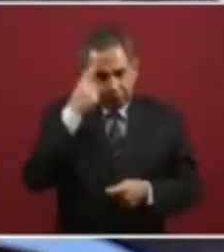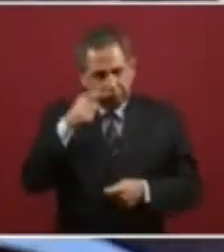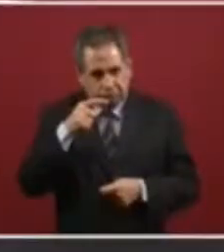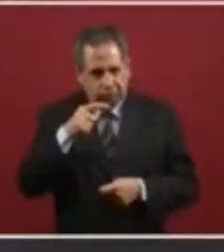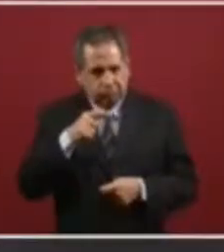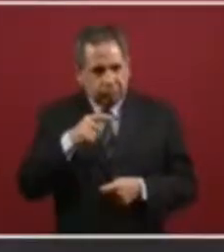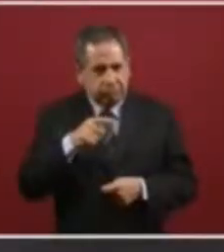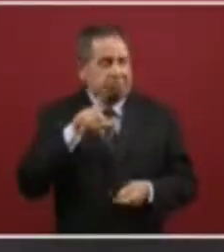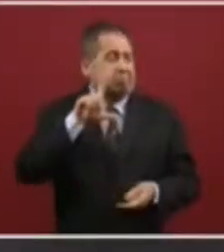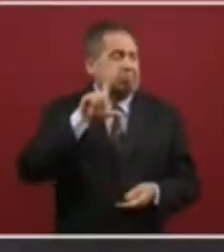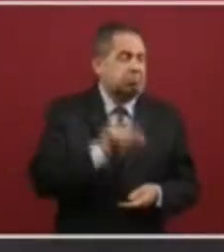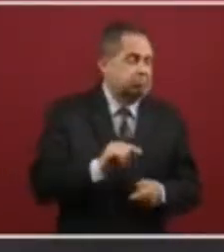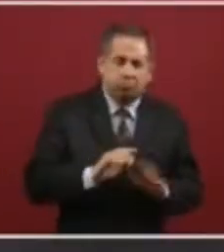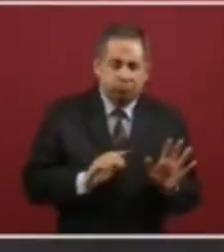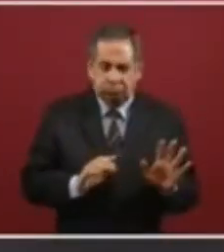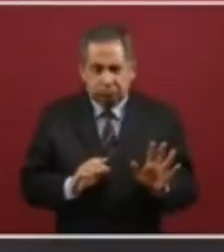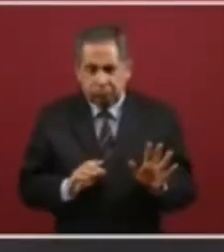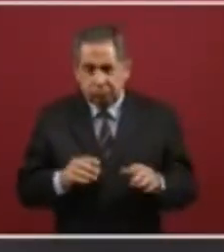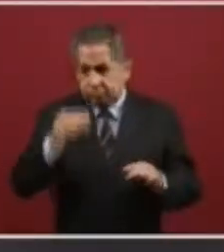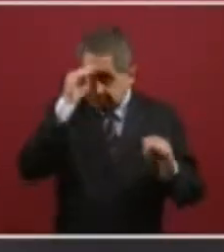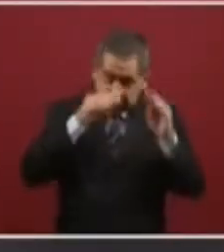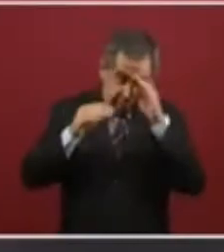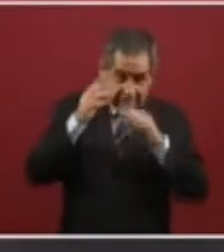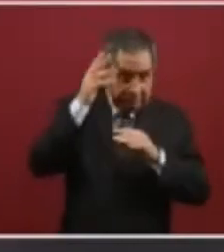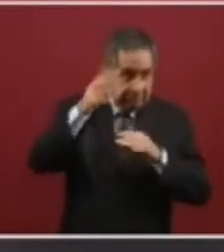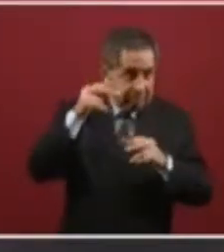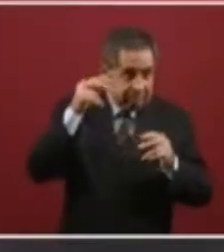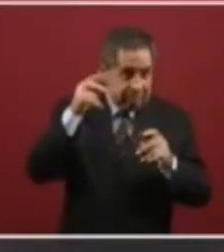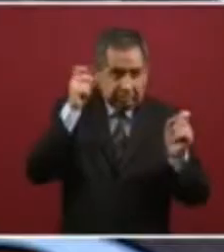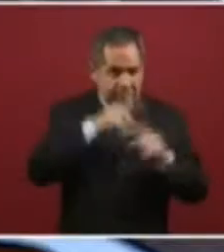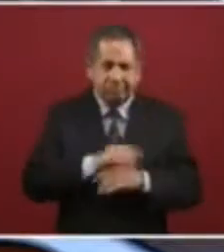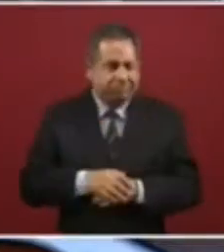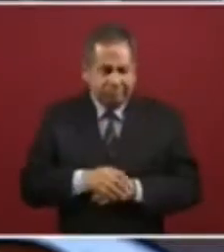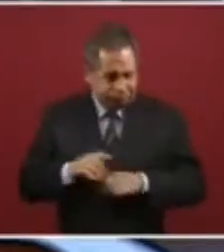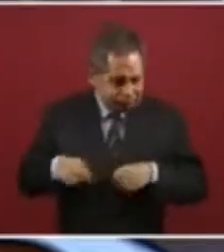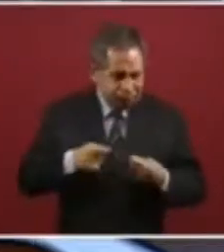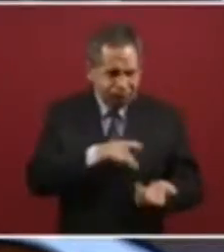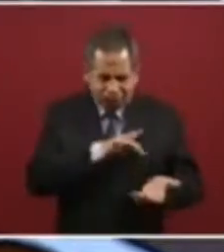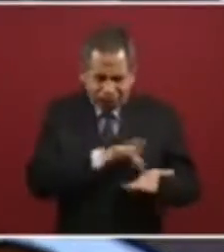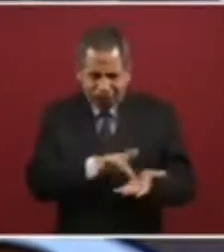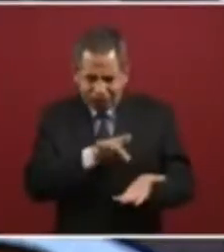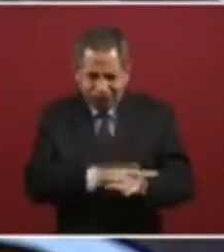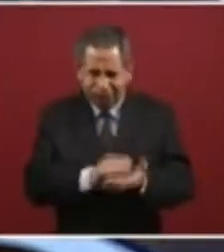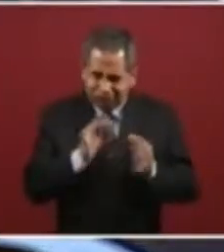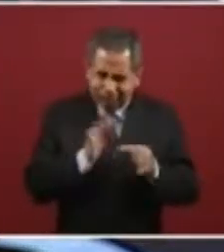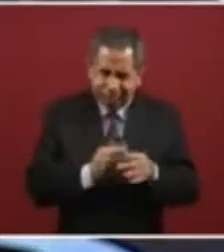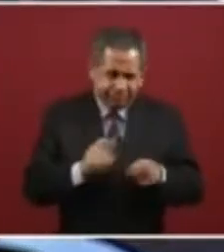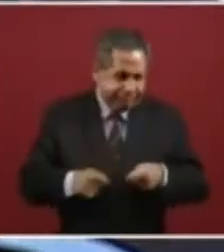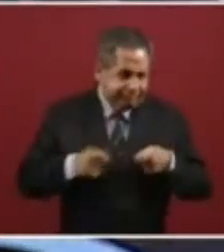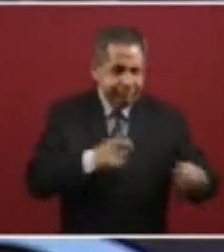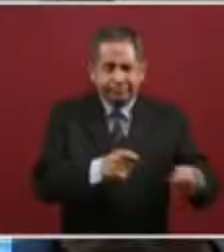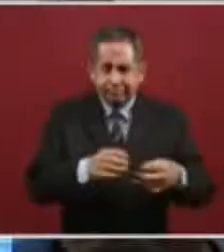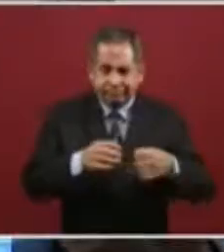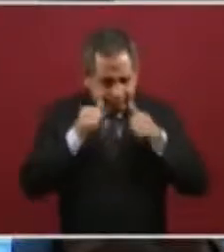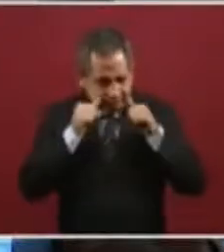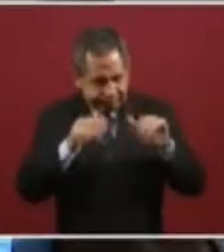así como se les ve el panorama o de que serán realmente temas